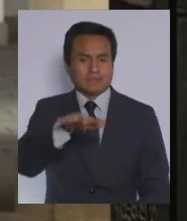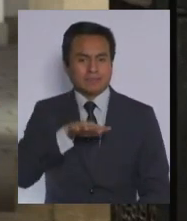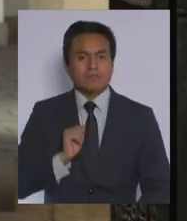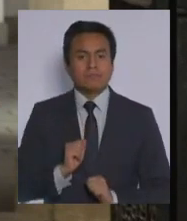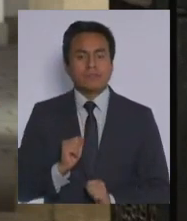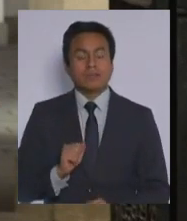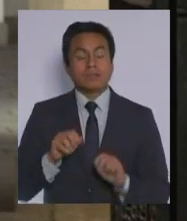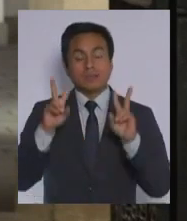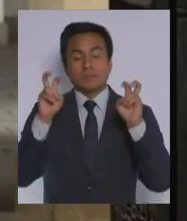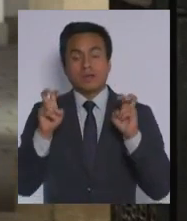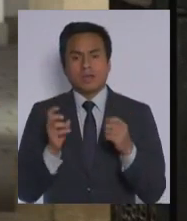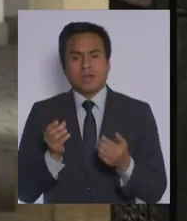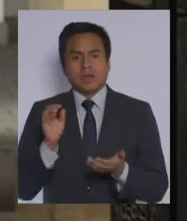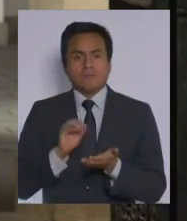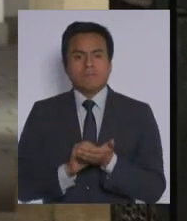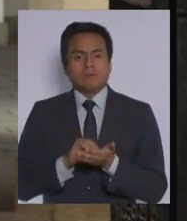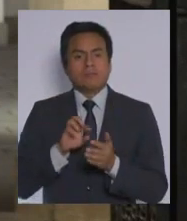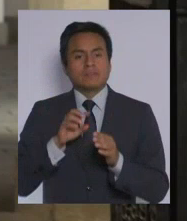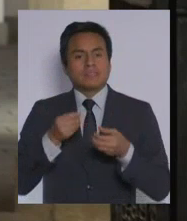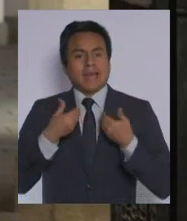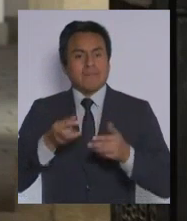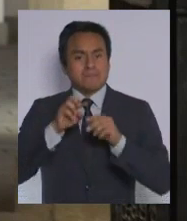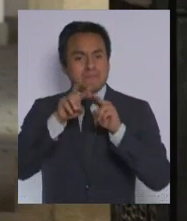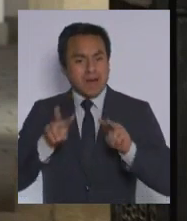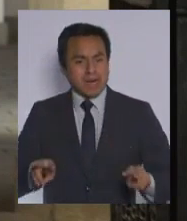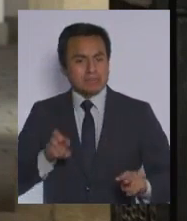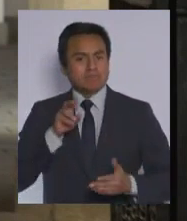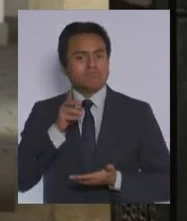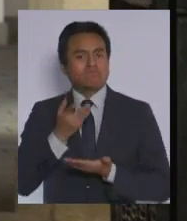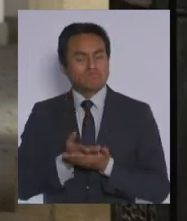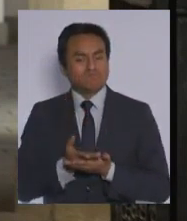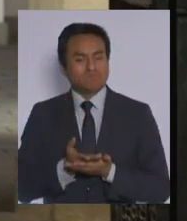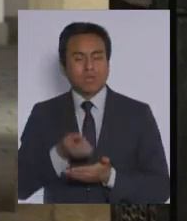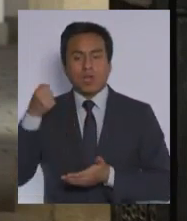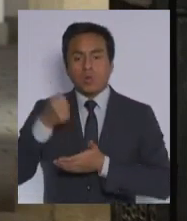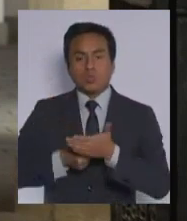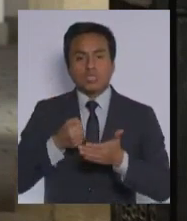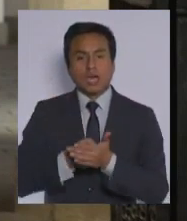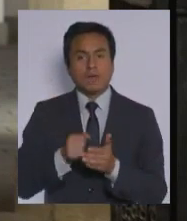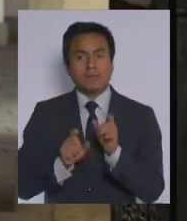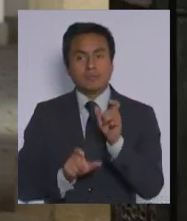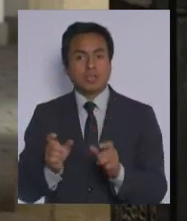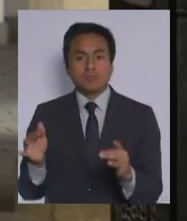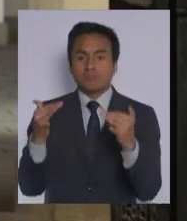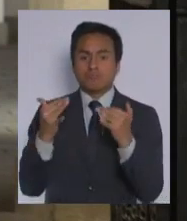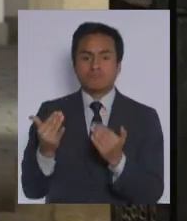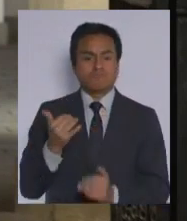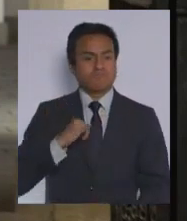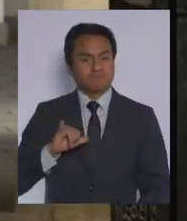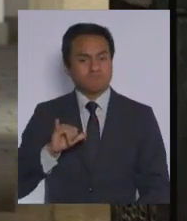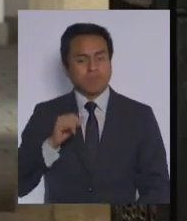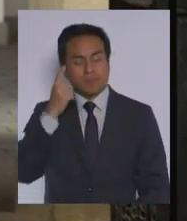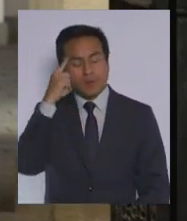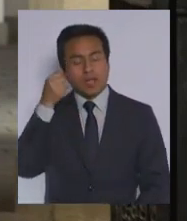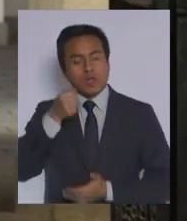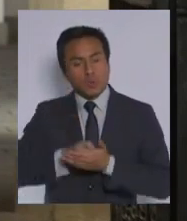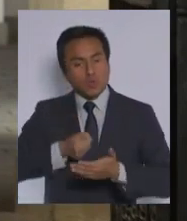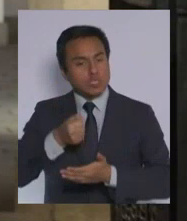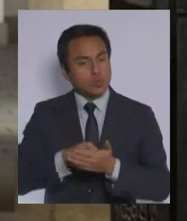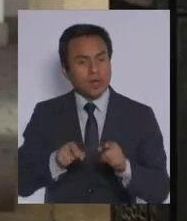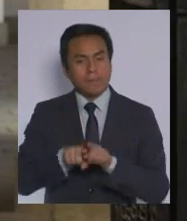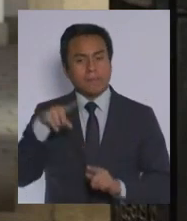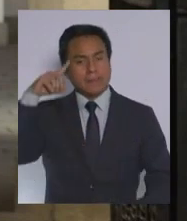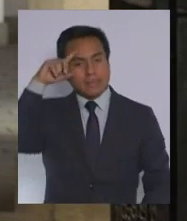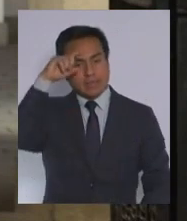no hay nada que dé más paz que dar las luchas que incluso son impopulares quedan las luchas que incluso son